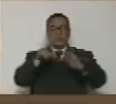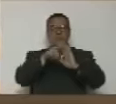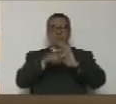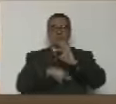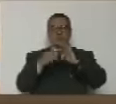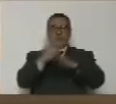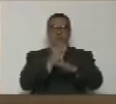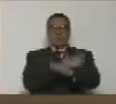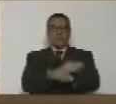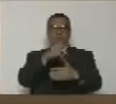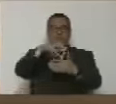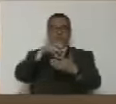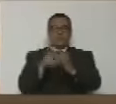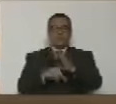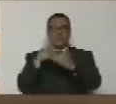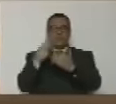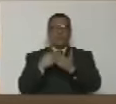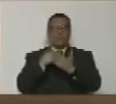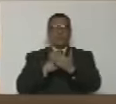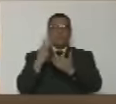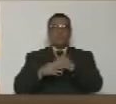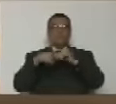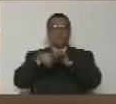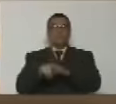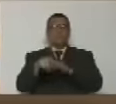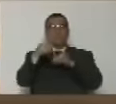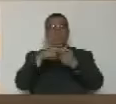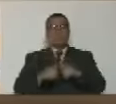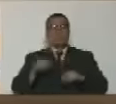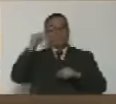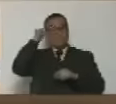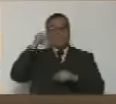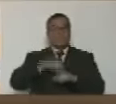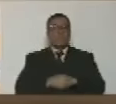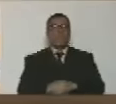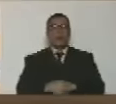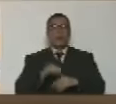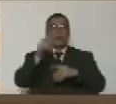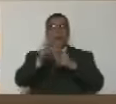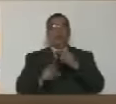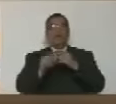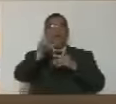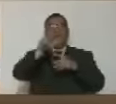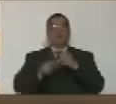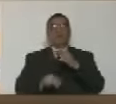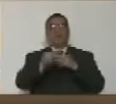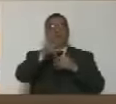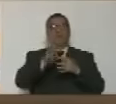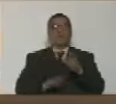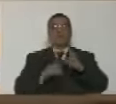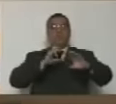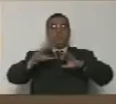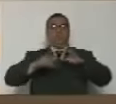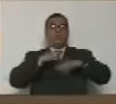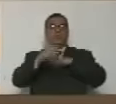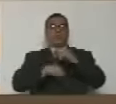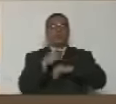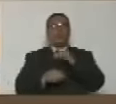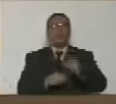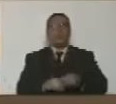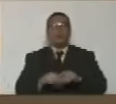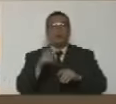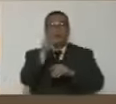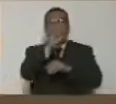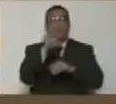del antes mencionado proyecto de ley para incorporarlo entre los asuntos al orden del día. Tercero y cuarto punto, comunicaciones suscritas por el